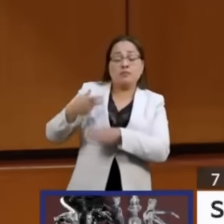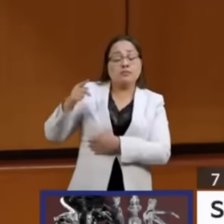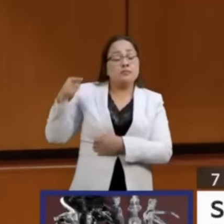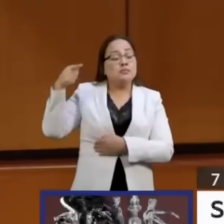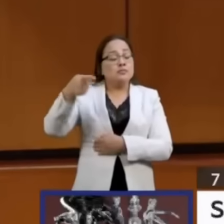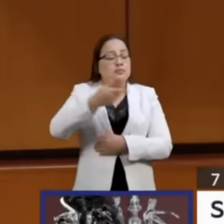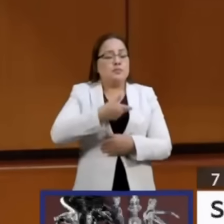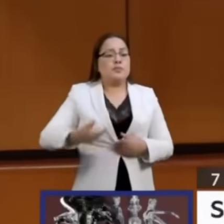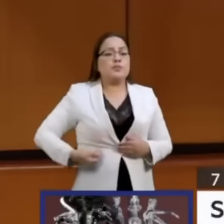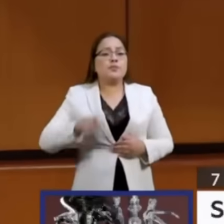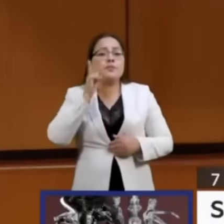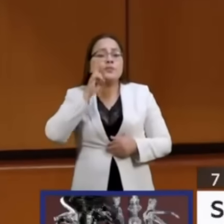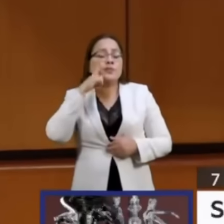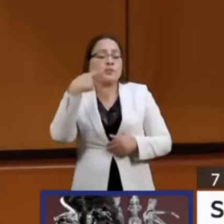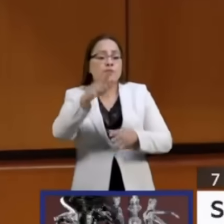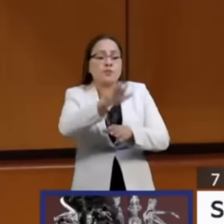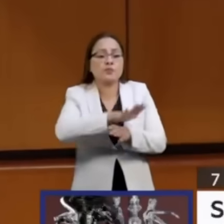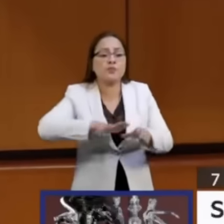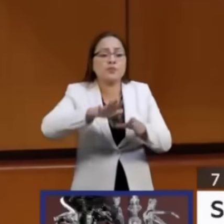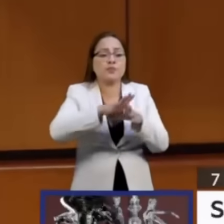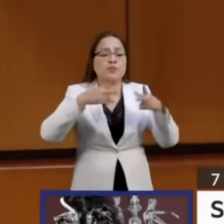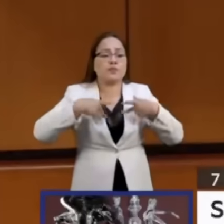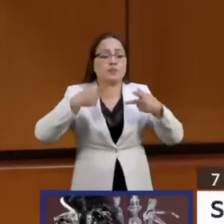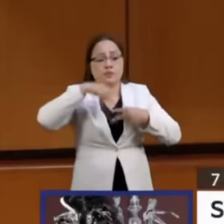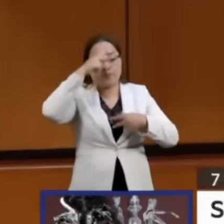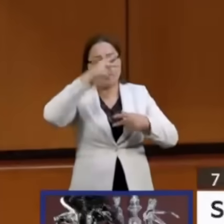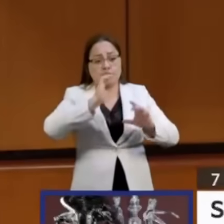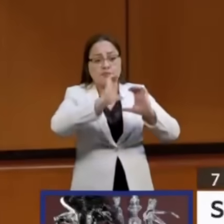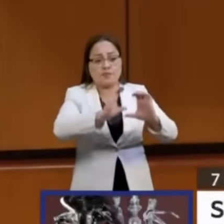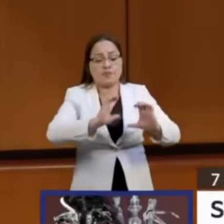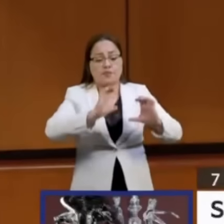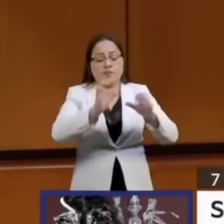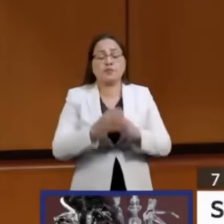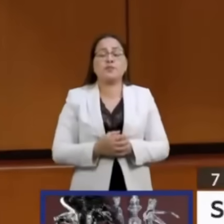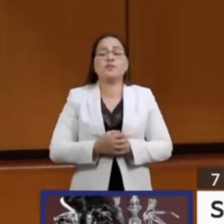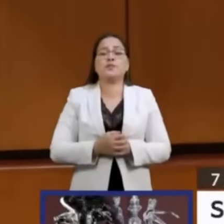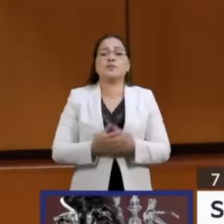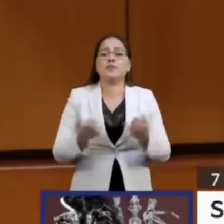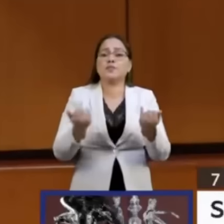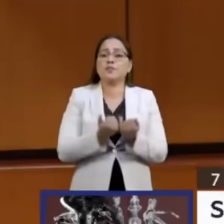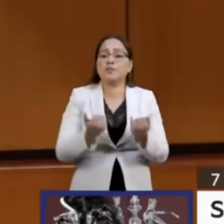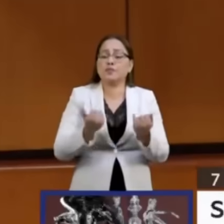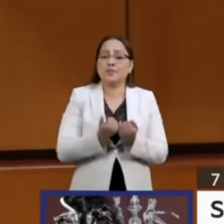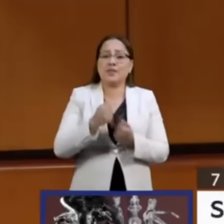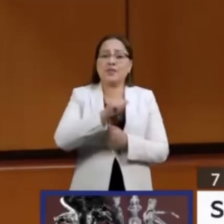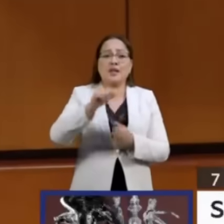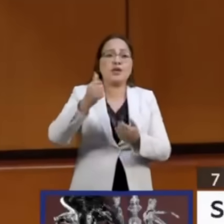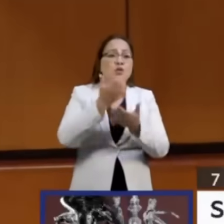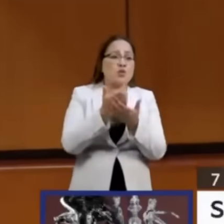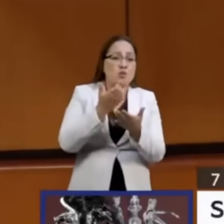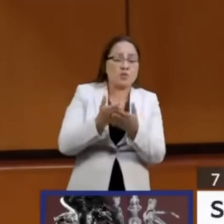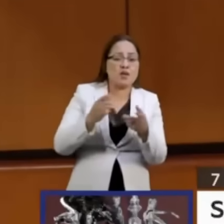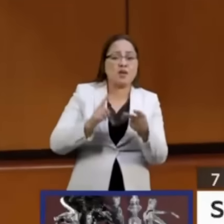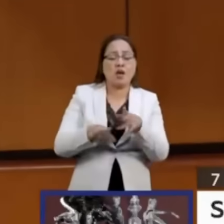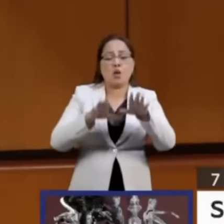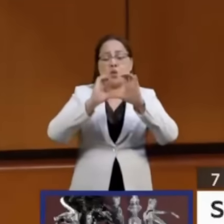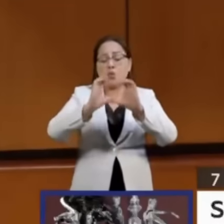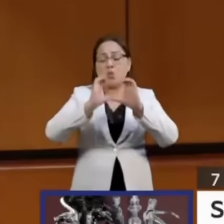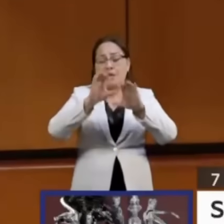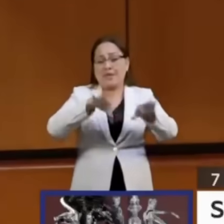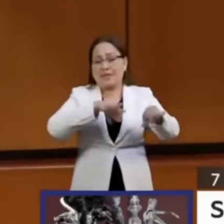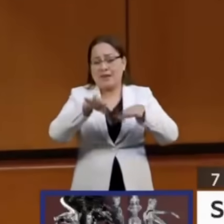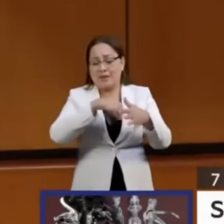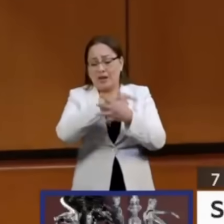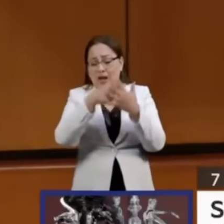pueblo, cuida la vivienda, cuida la economía, cuida los empleos, cosa